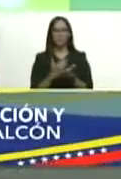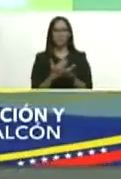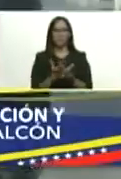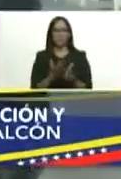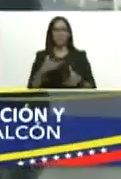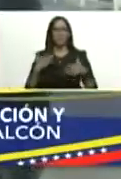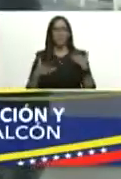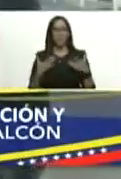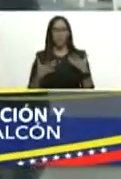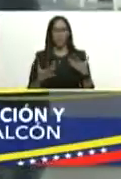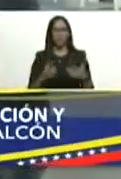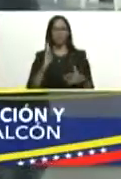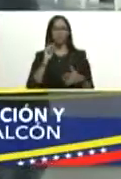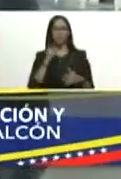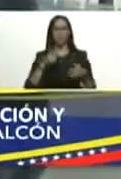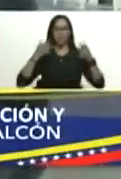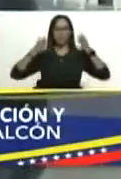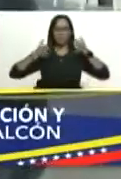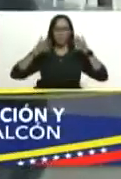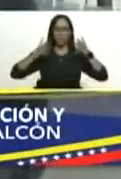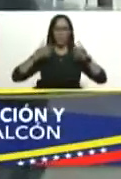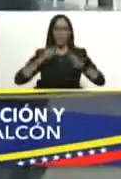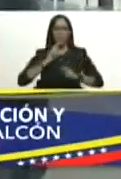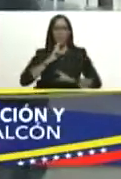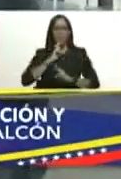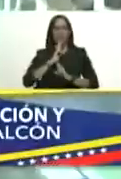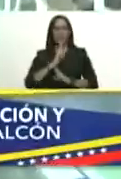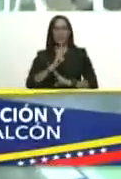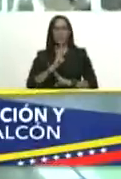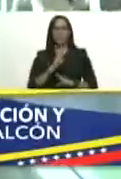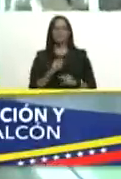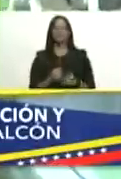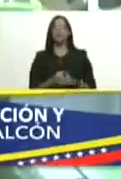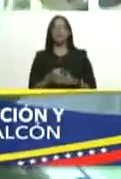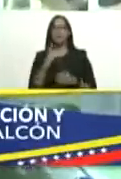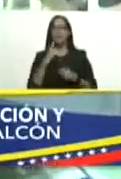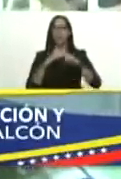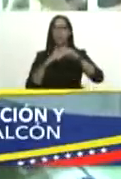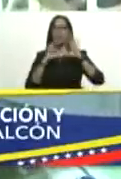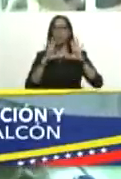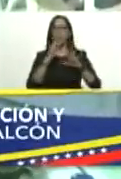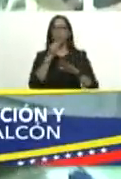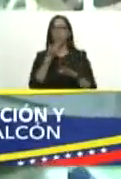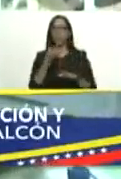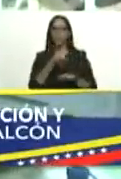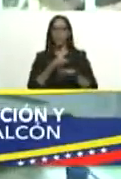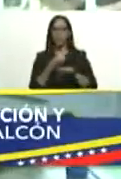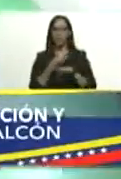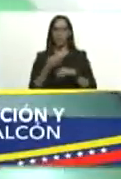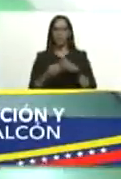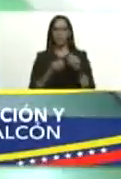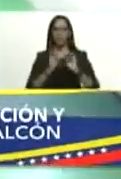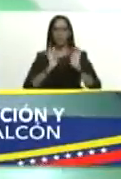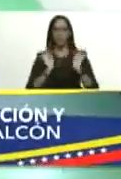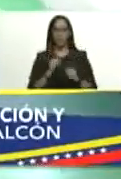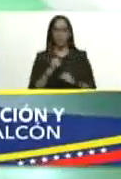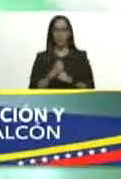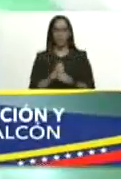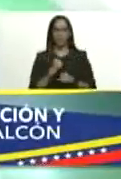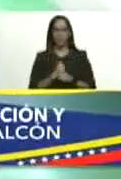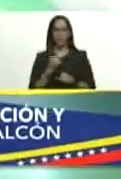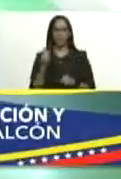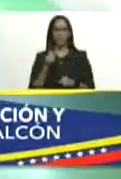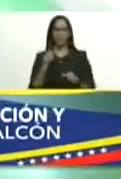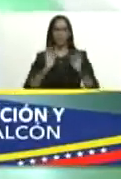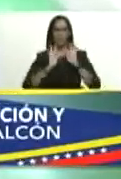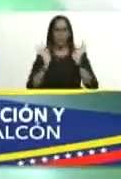estratégica que usted ha orientado es la respuesta estructural en el marco del 1x10 del buen gobierno, como método de trabajo, como